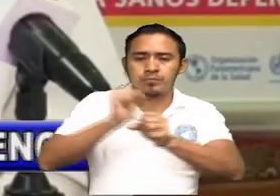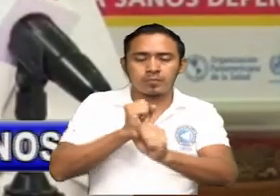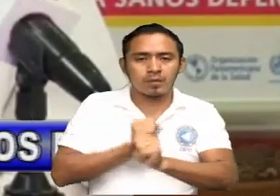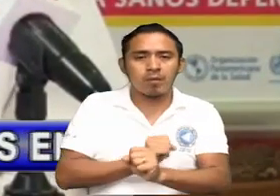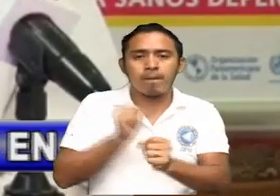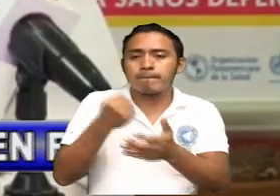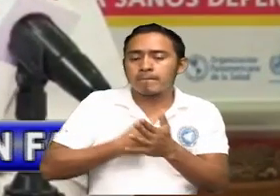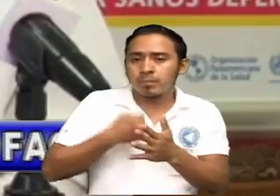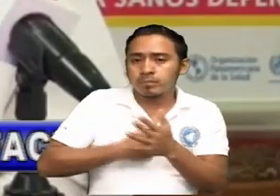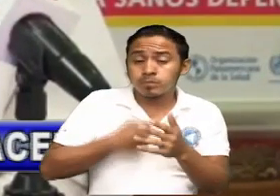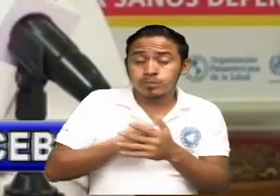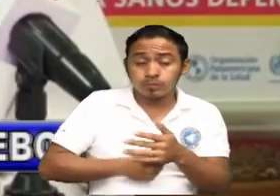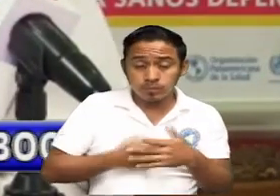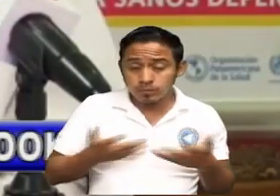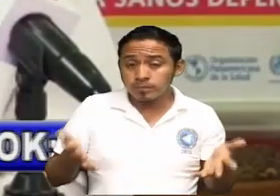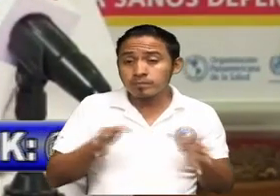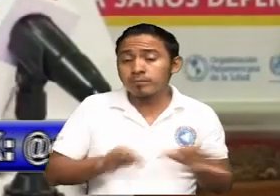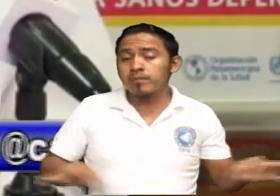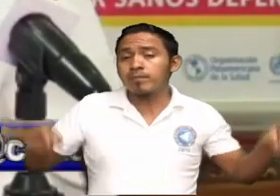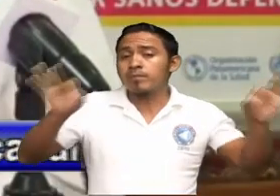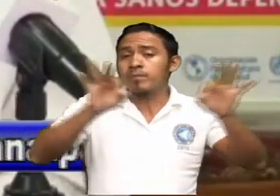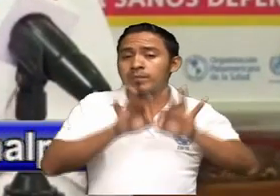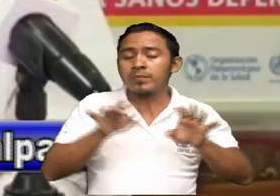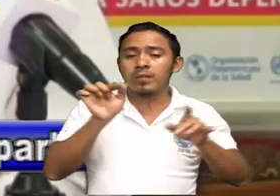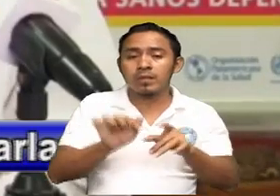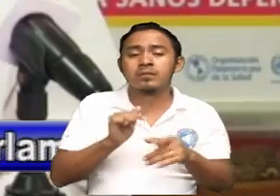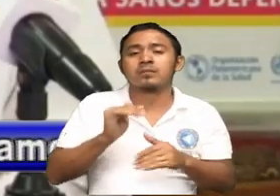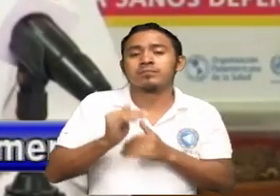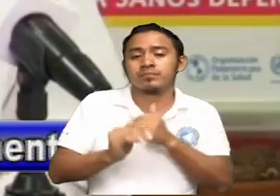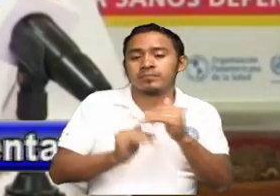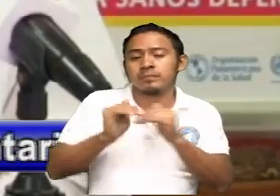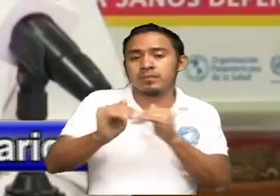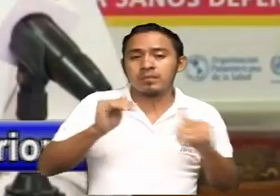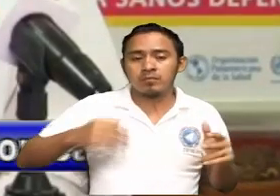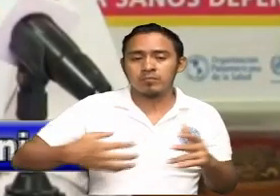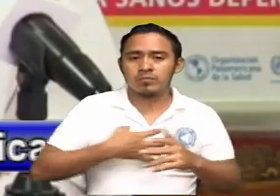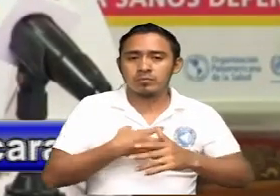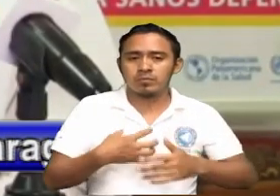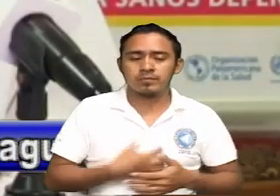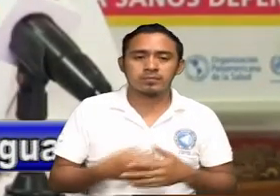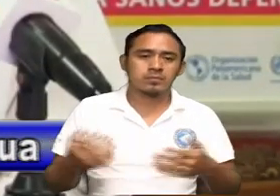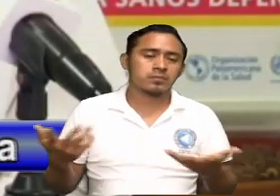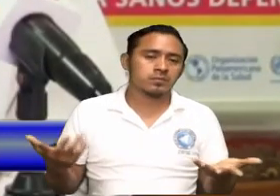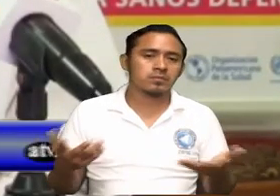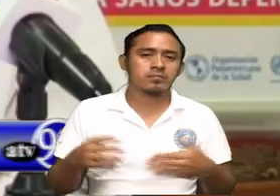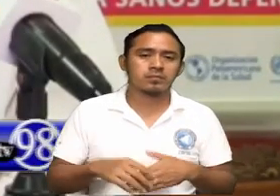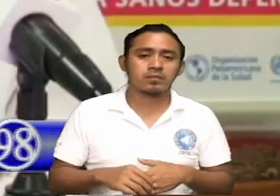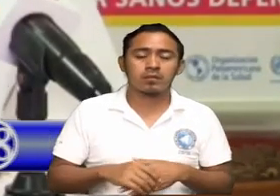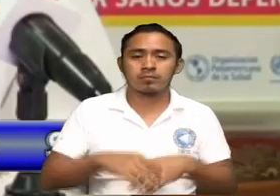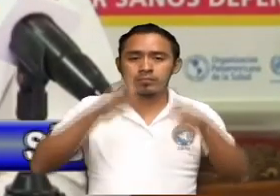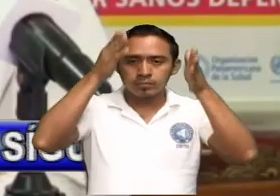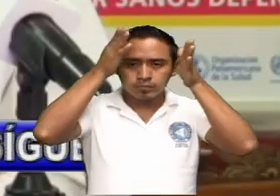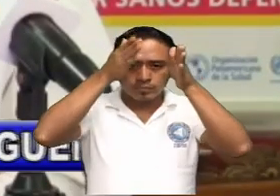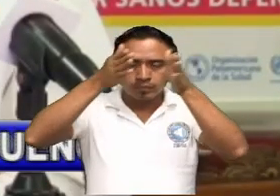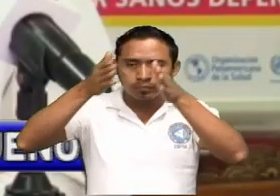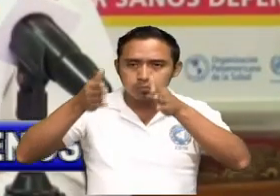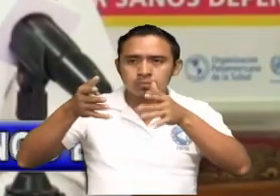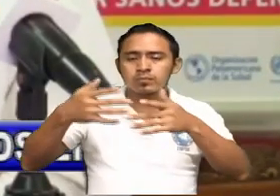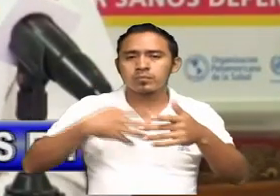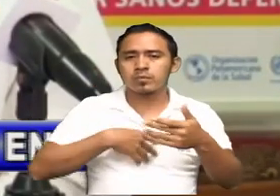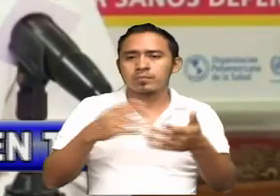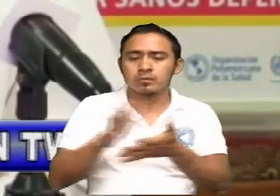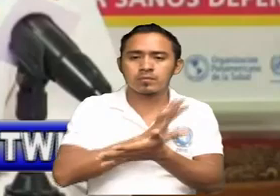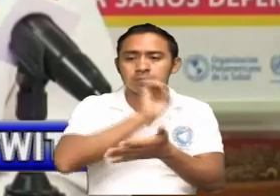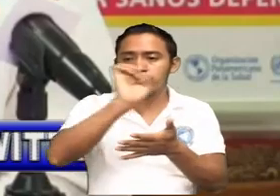el esfuerzo principal en esta fase del incremento de los casos esté dirigida a la destrucción